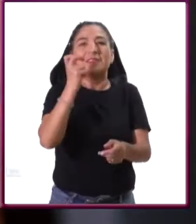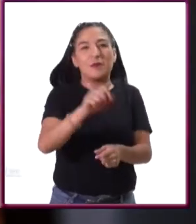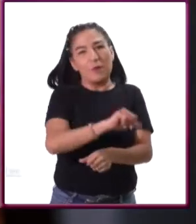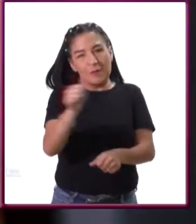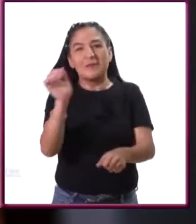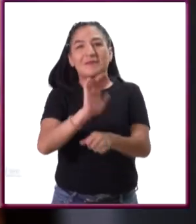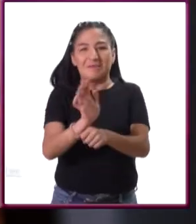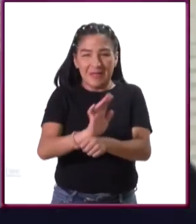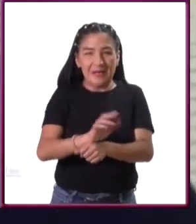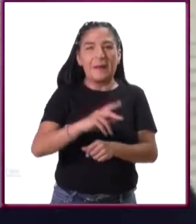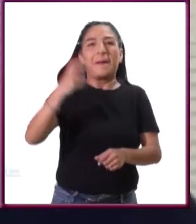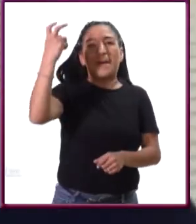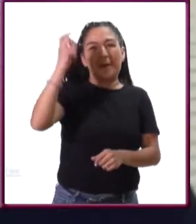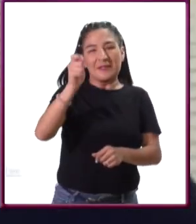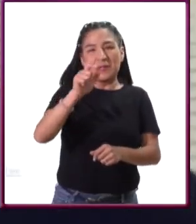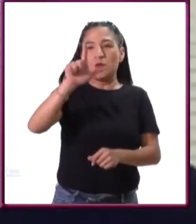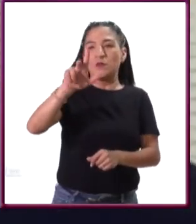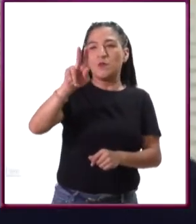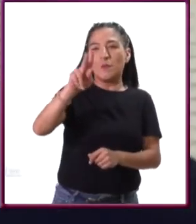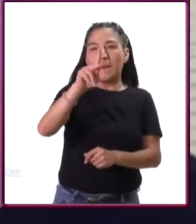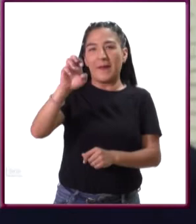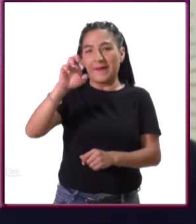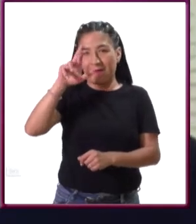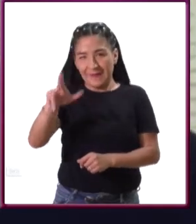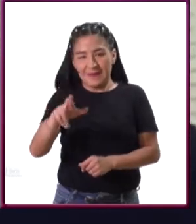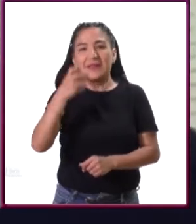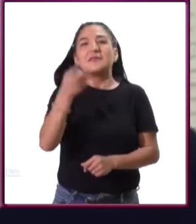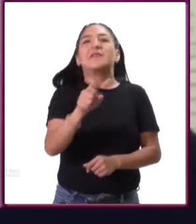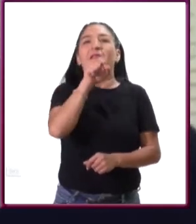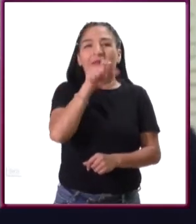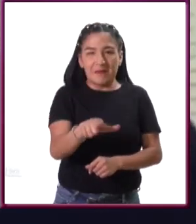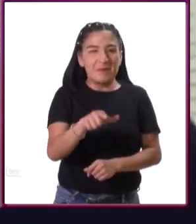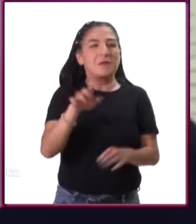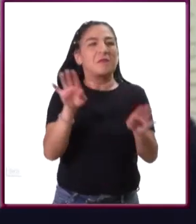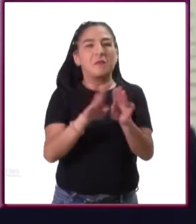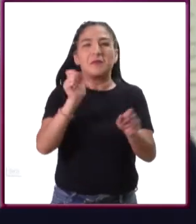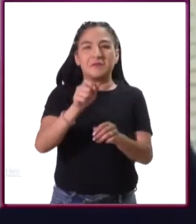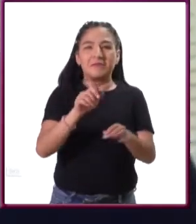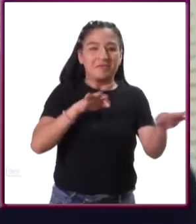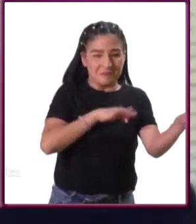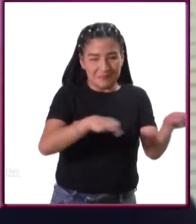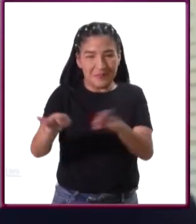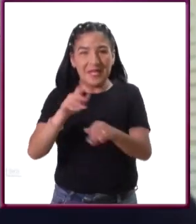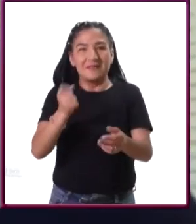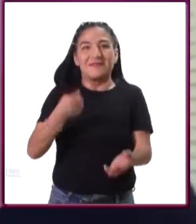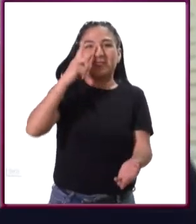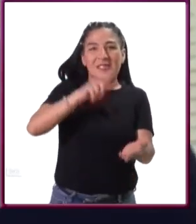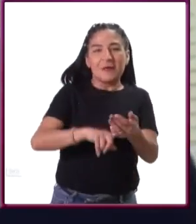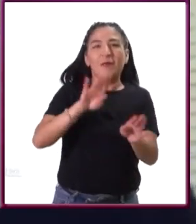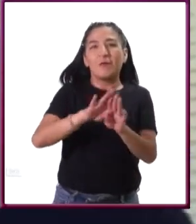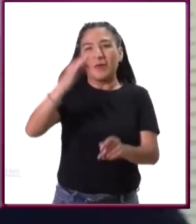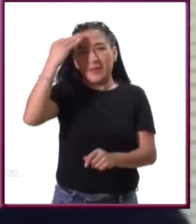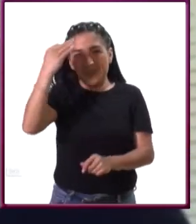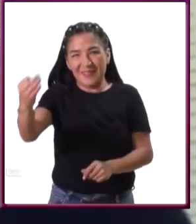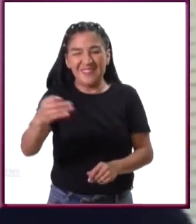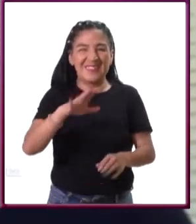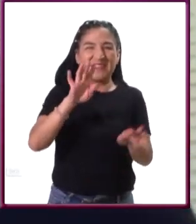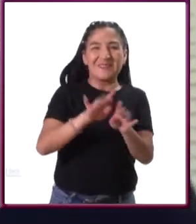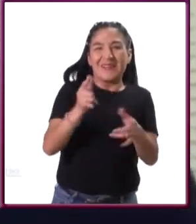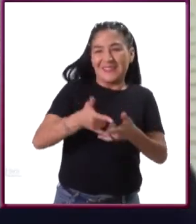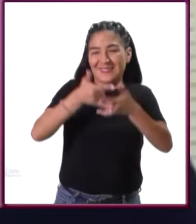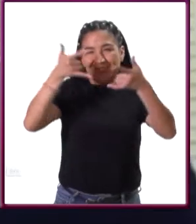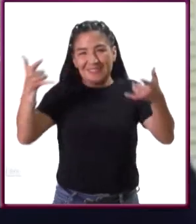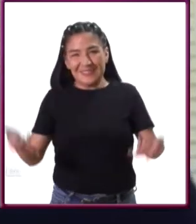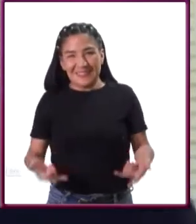tiempo que se llama Looper, también donde está muy bien manejado el viaje en el tiempo. con sus paradojas, con la forma de evitar las paradojas.